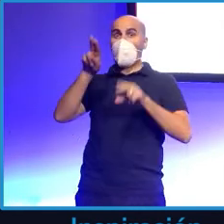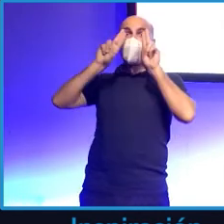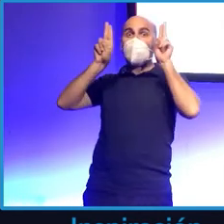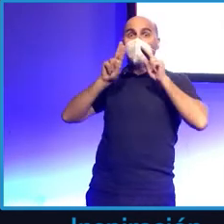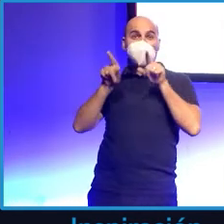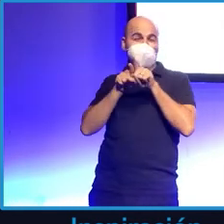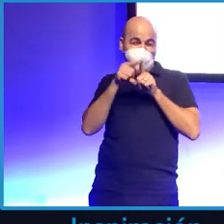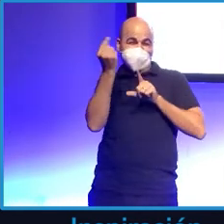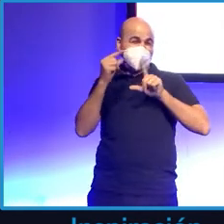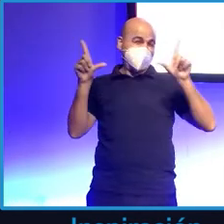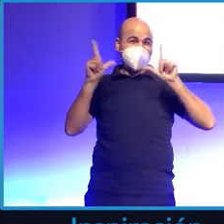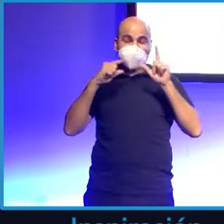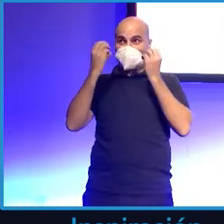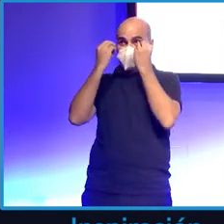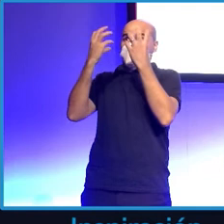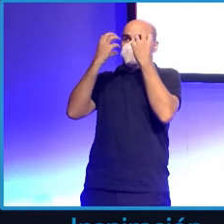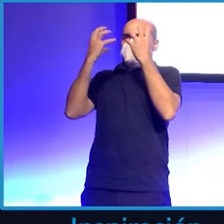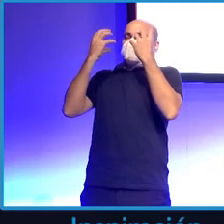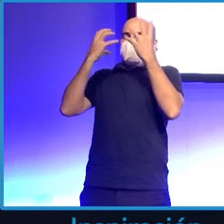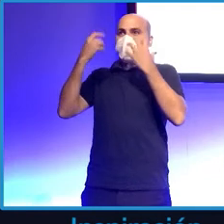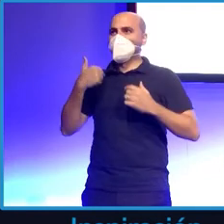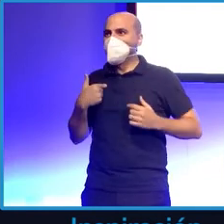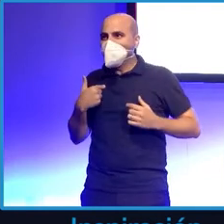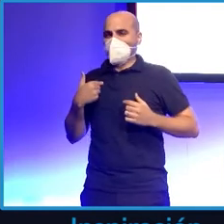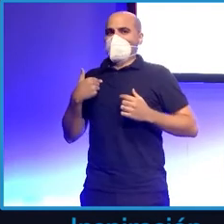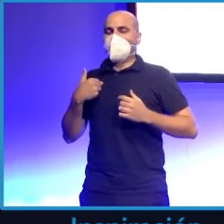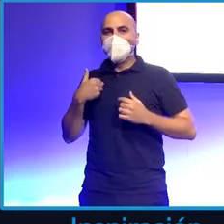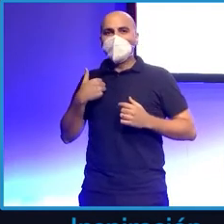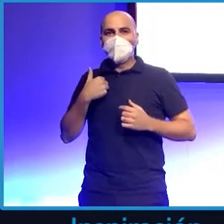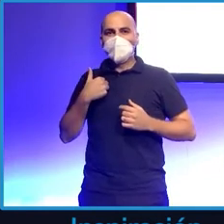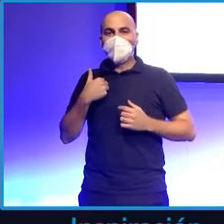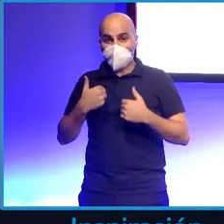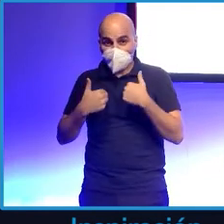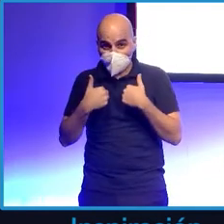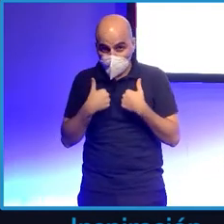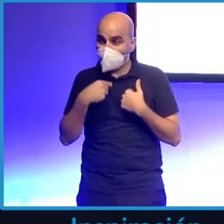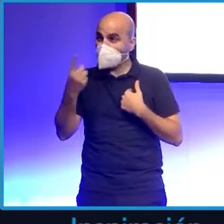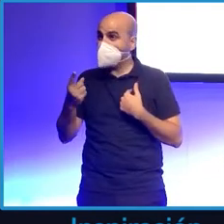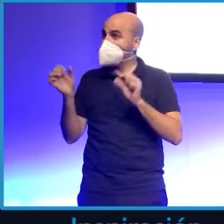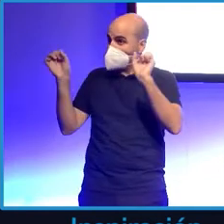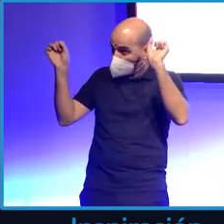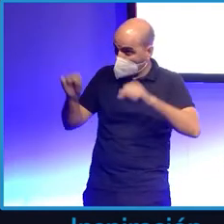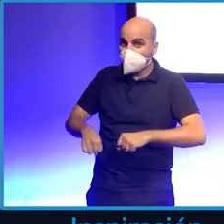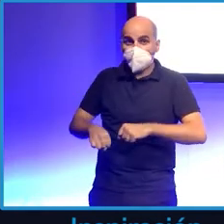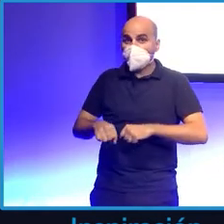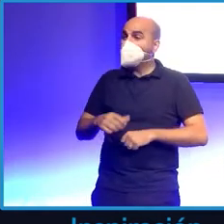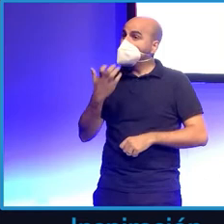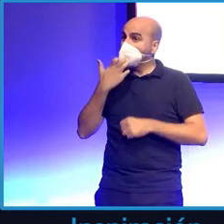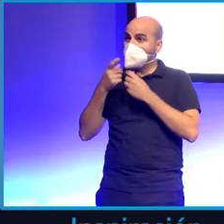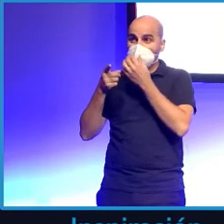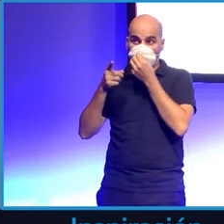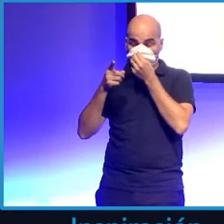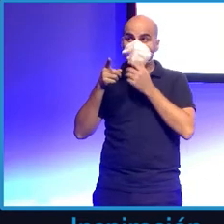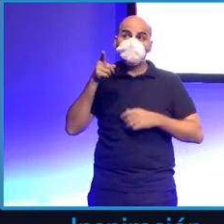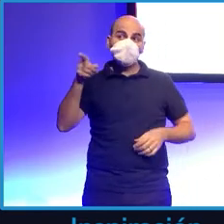ostras que me voy a comprometer algo que no llegamos sólo dije digo mira si me pones el fin que yo necesito a mí para cobrarlo como mi